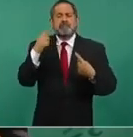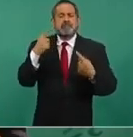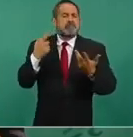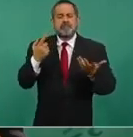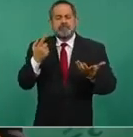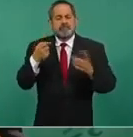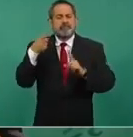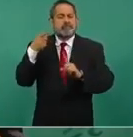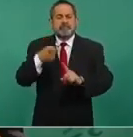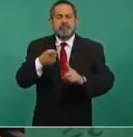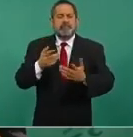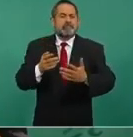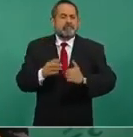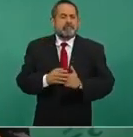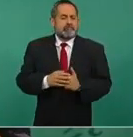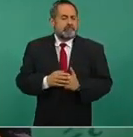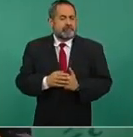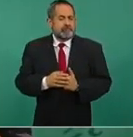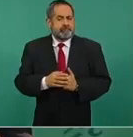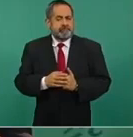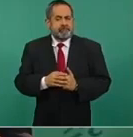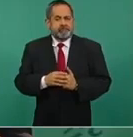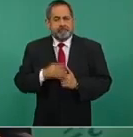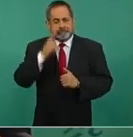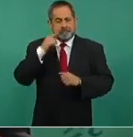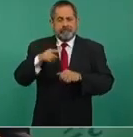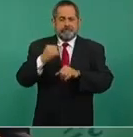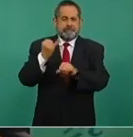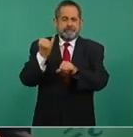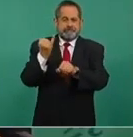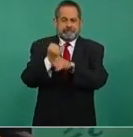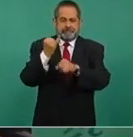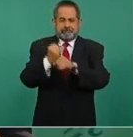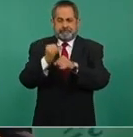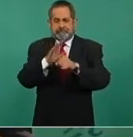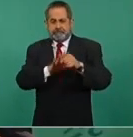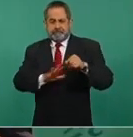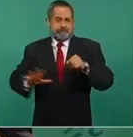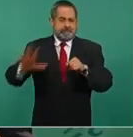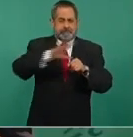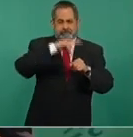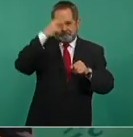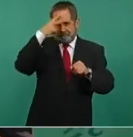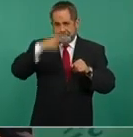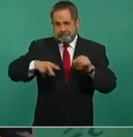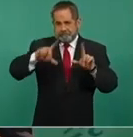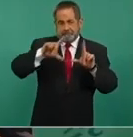la señal de Internet en todo el territorio nacional.